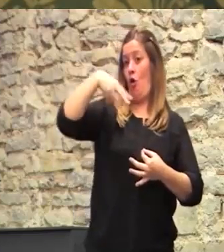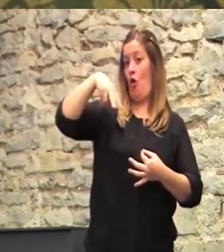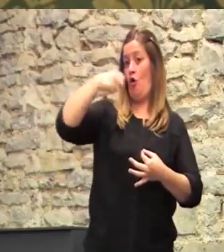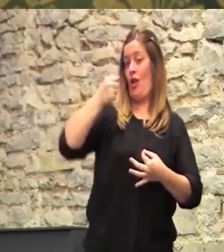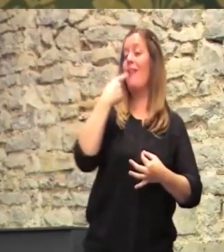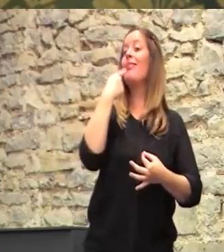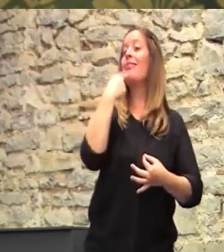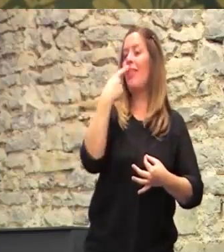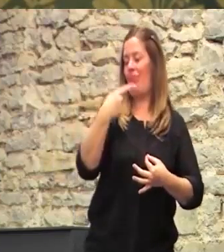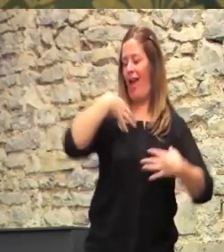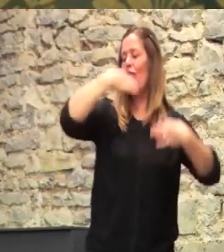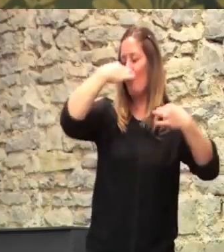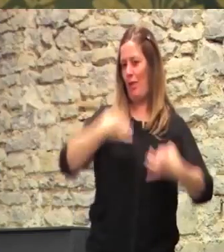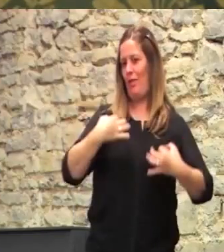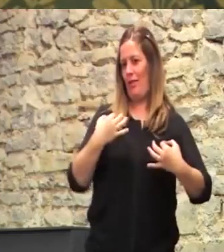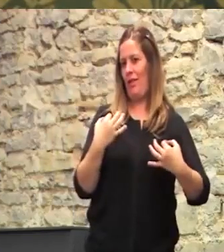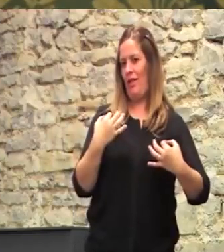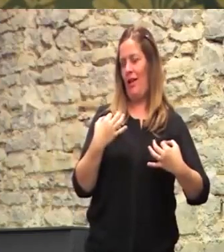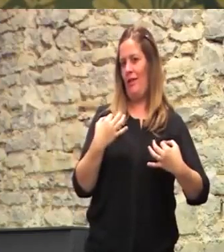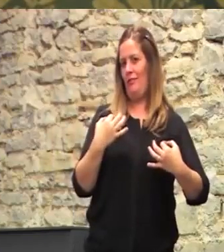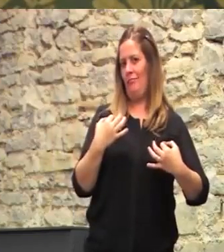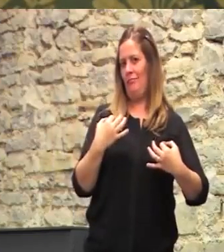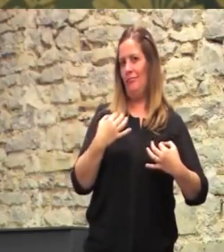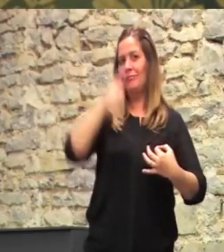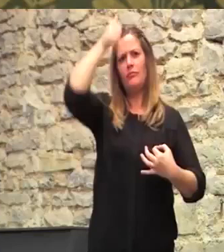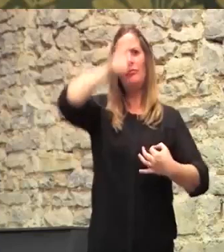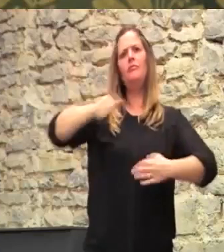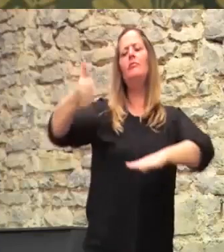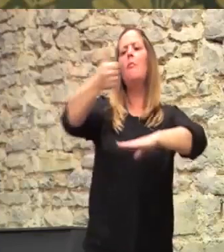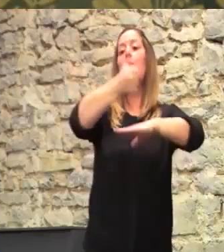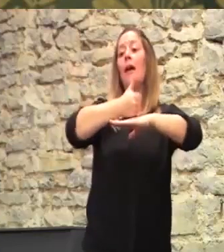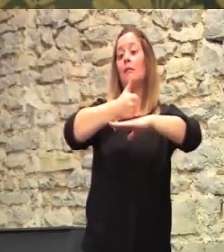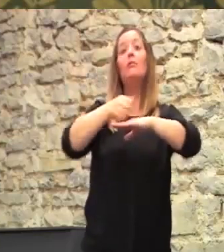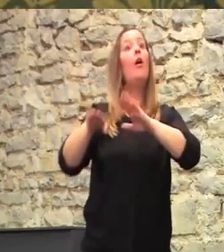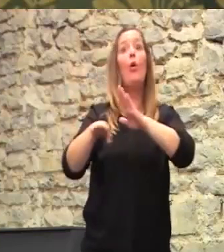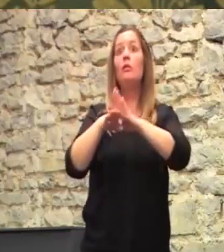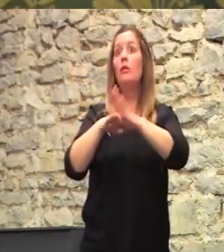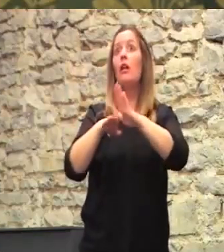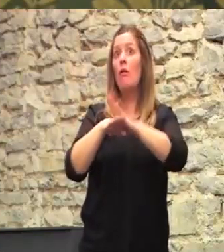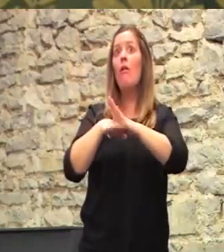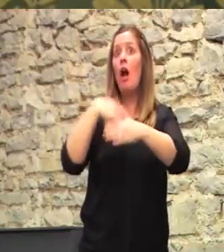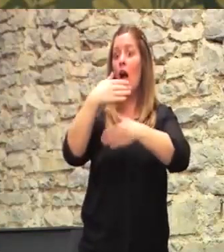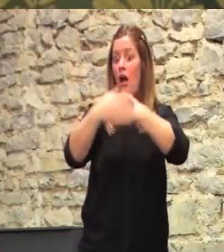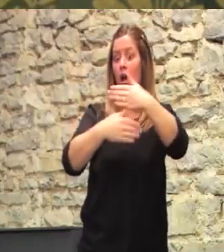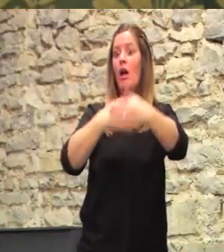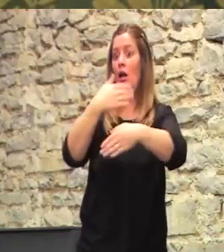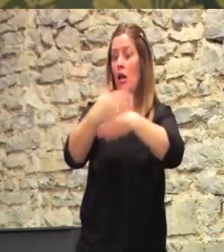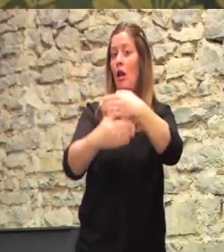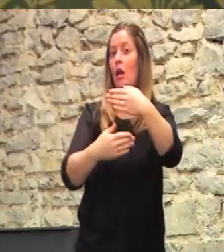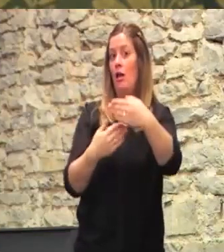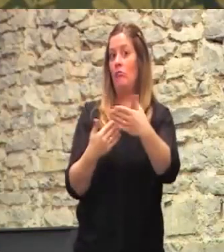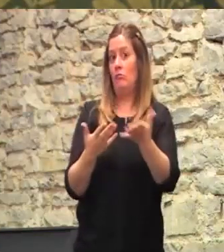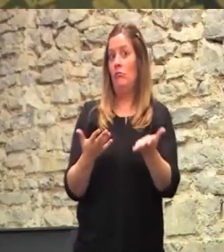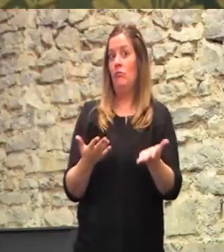begoña convencida de que el patriarcado sigue vivito y coleando el tema es que